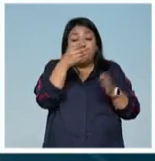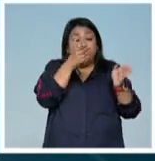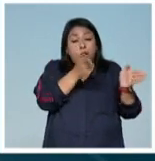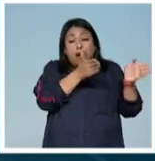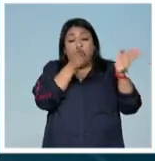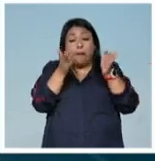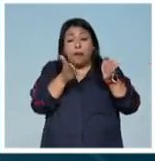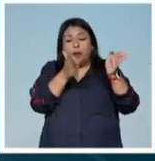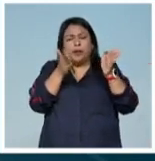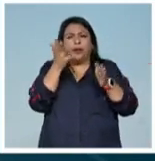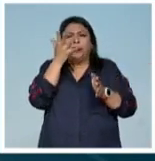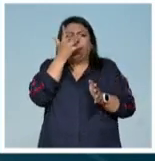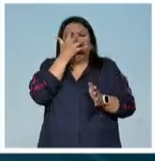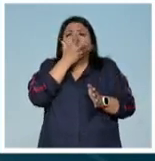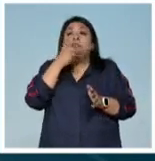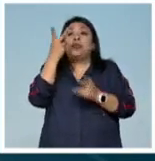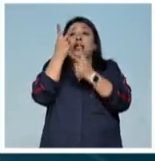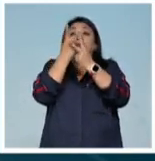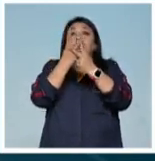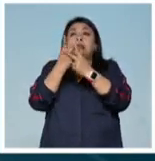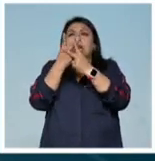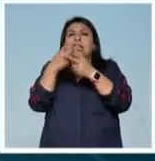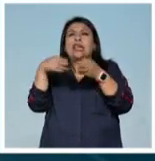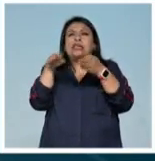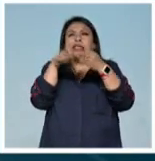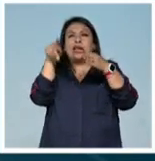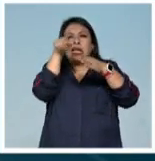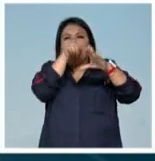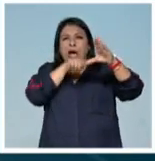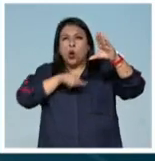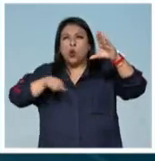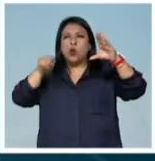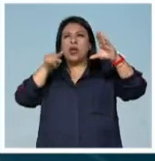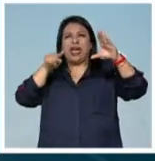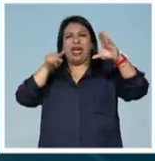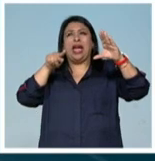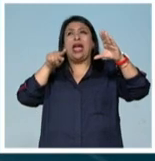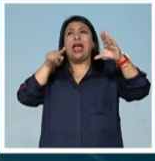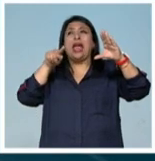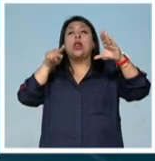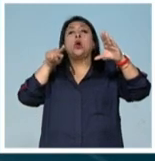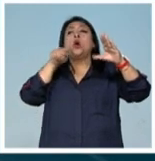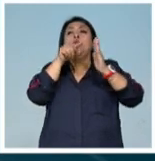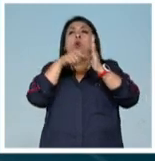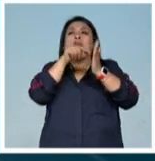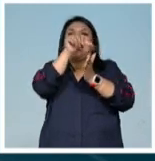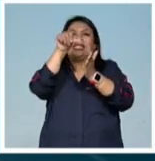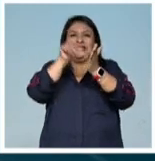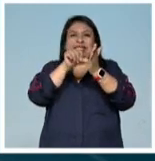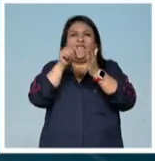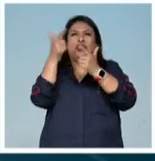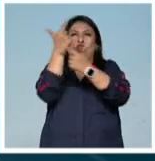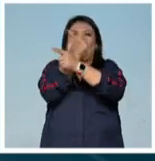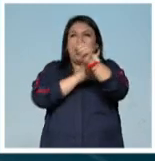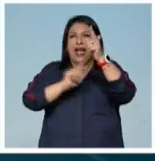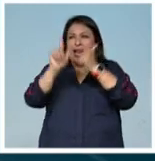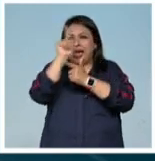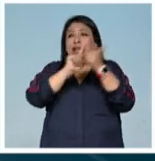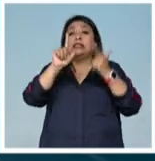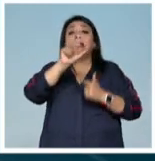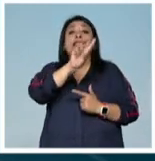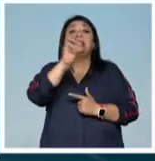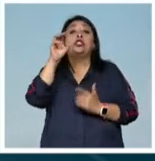verdaderamente fascinante. Una estrella pasa cerca de un agujero negro supermasivo que se encuentra en el centro de una galaxia a